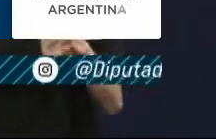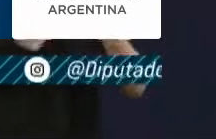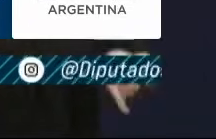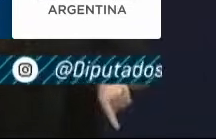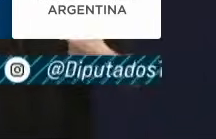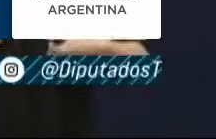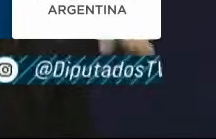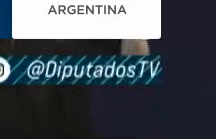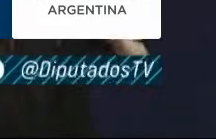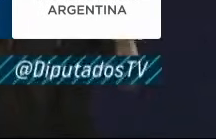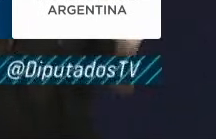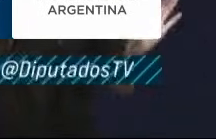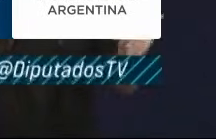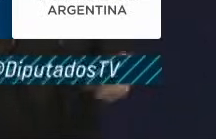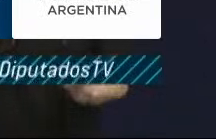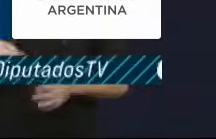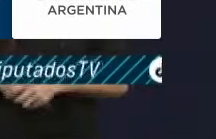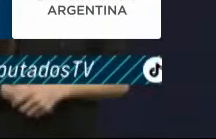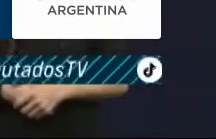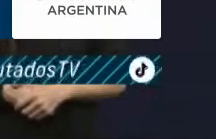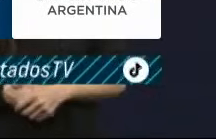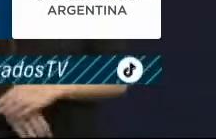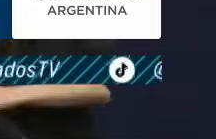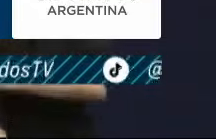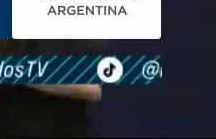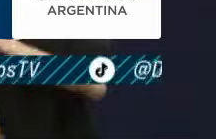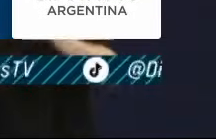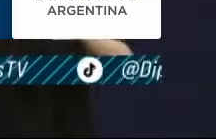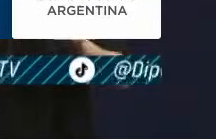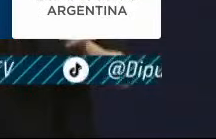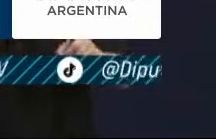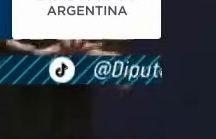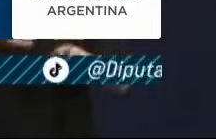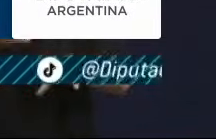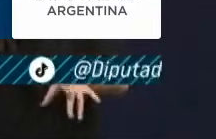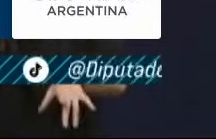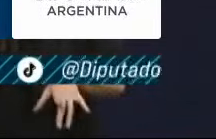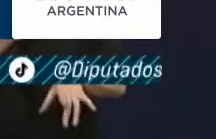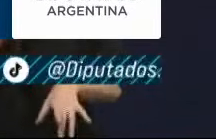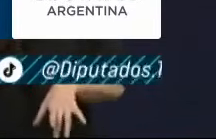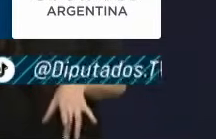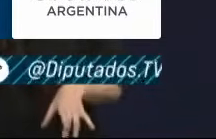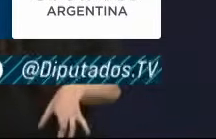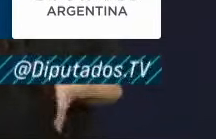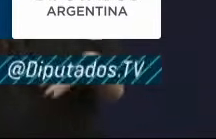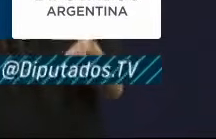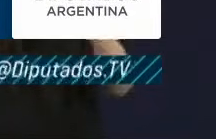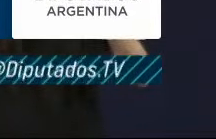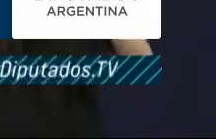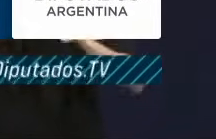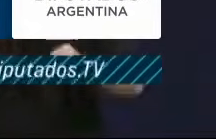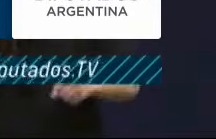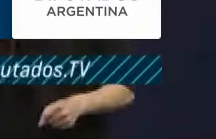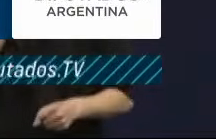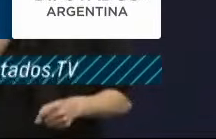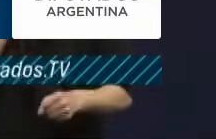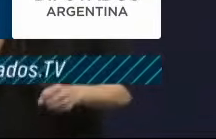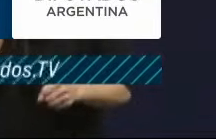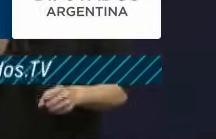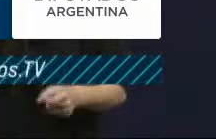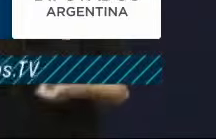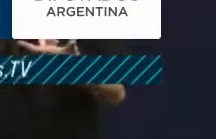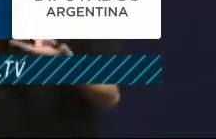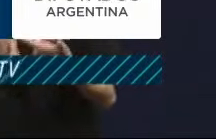presuntamente fueron grabados el año pasado, salgan a la luz a 2 semanas de las elecciones de la provincia de